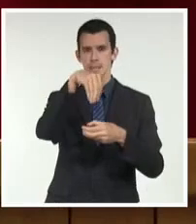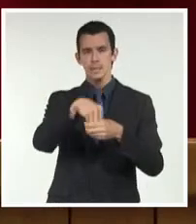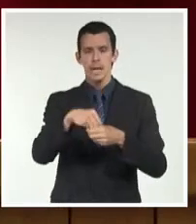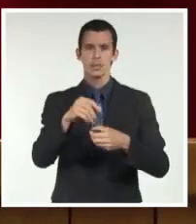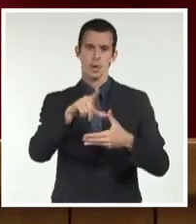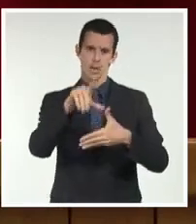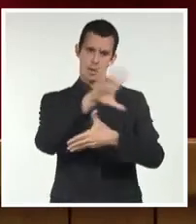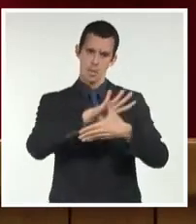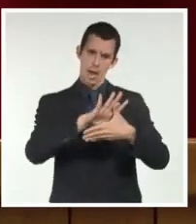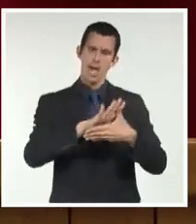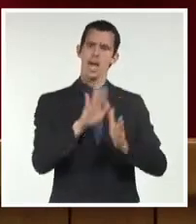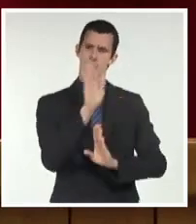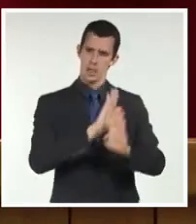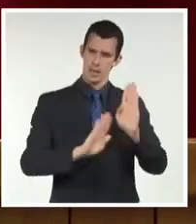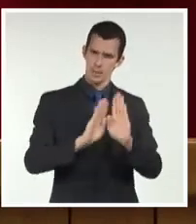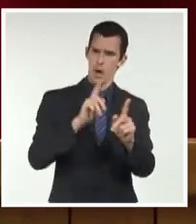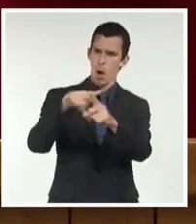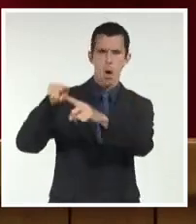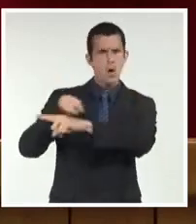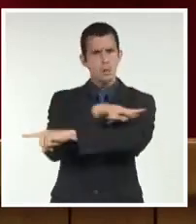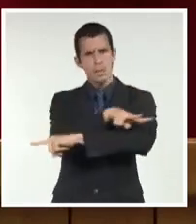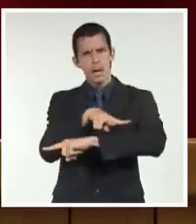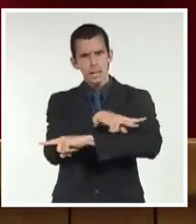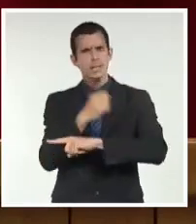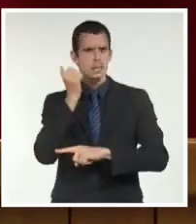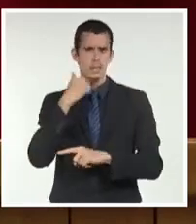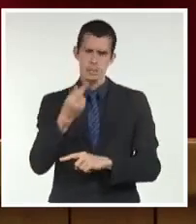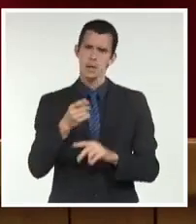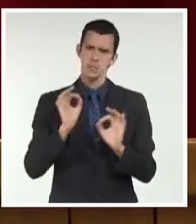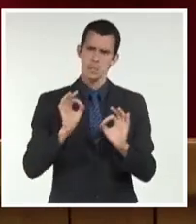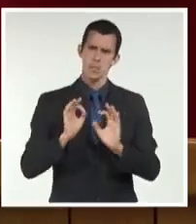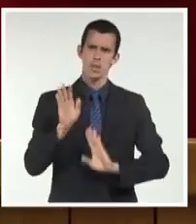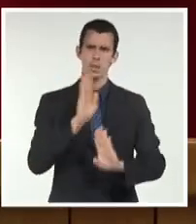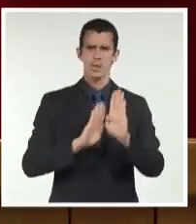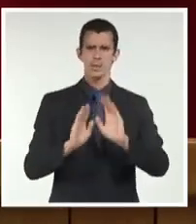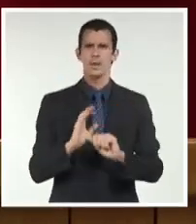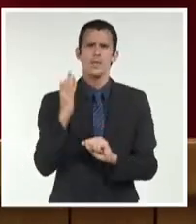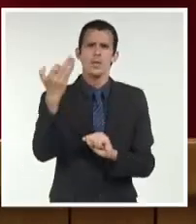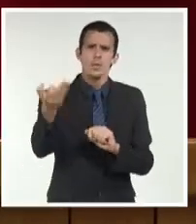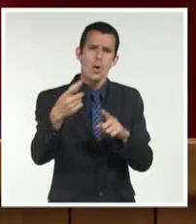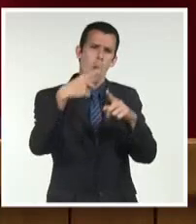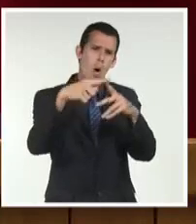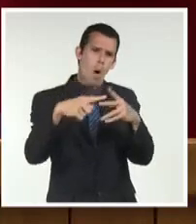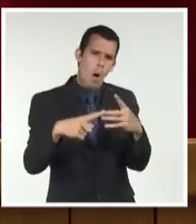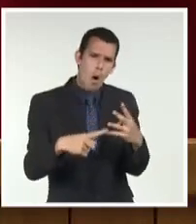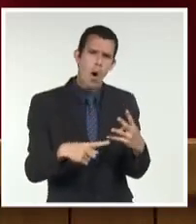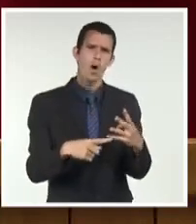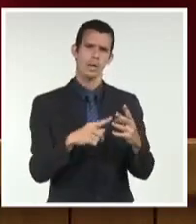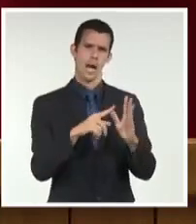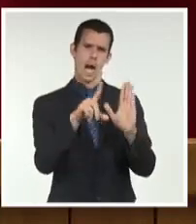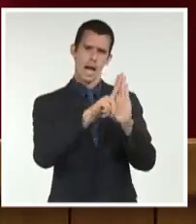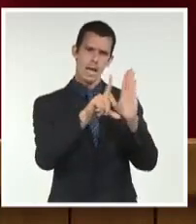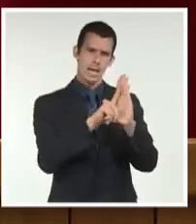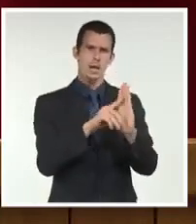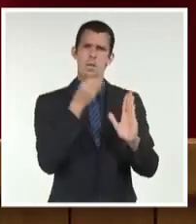y que a la vez sirve de ejemplo para las futuras normas legales que dan continuidad al proceso legislativo cubano.